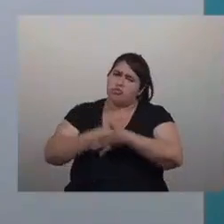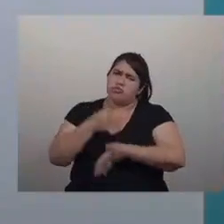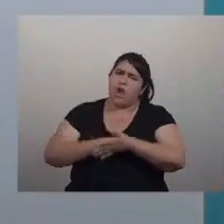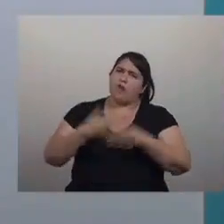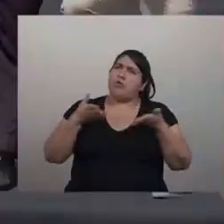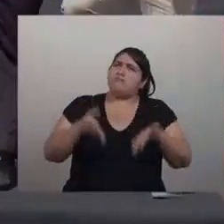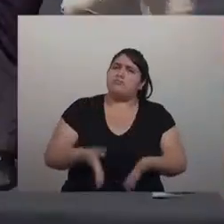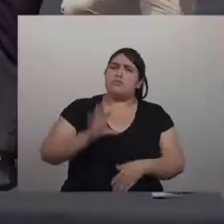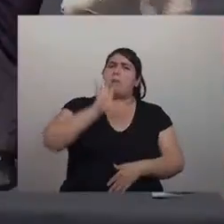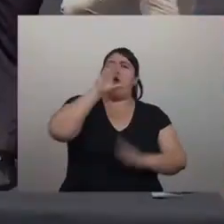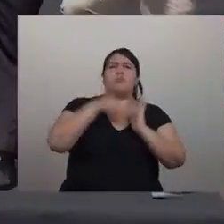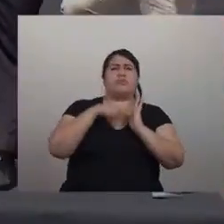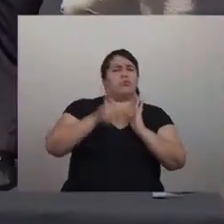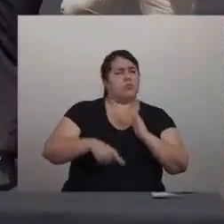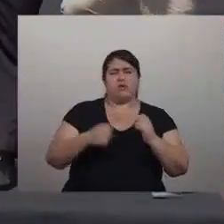provincia